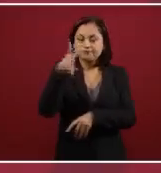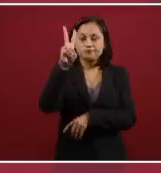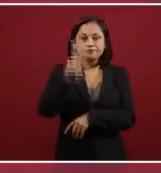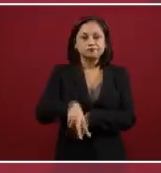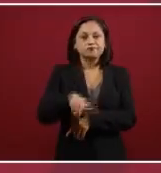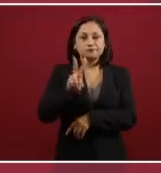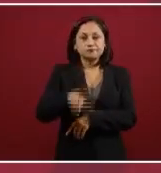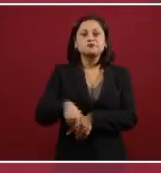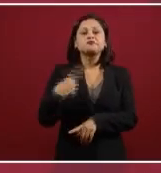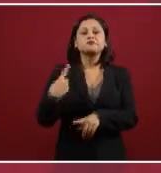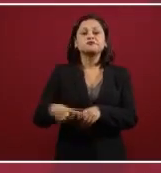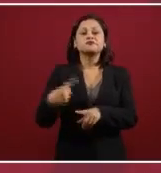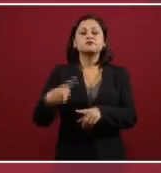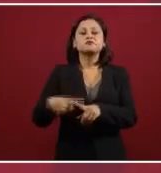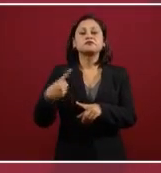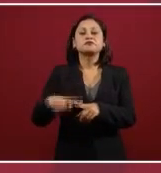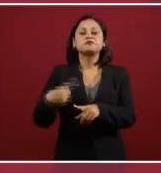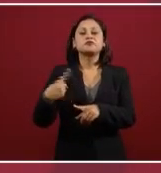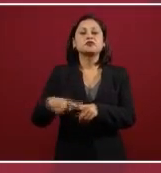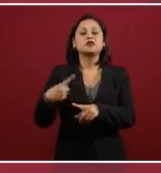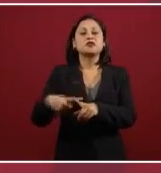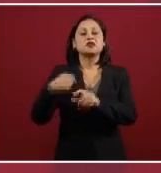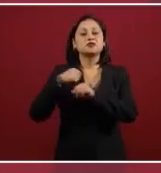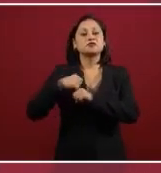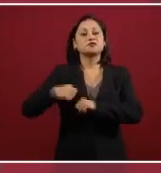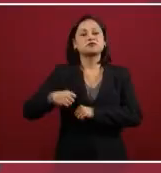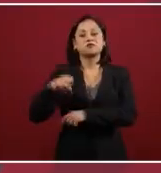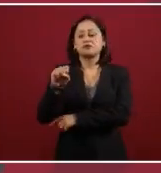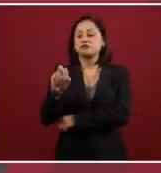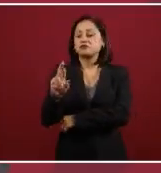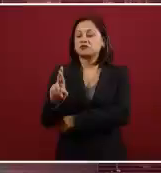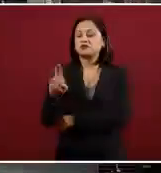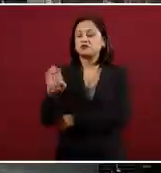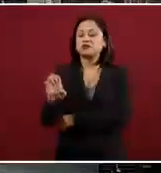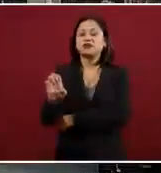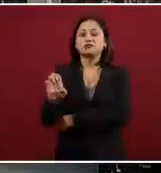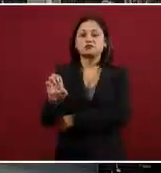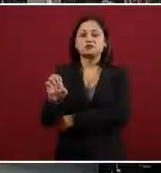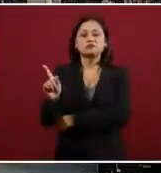del secretario de Relaciones Exteriores y de su equipo.